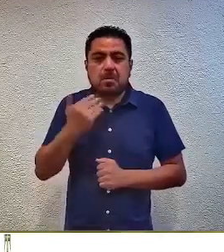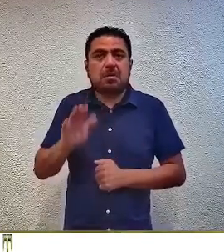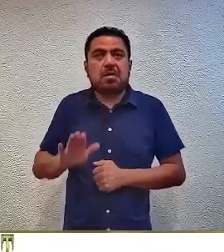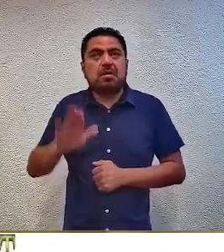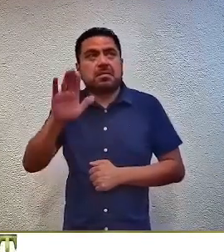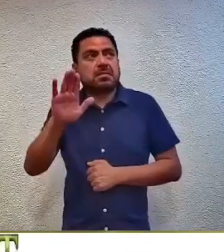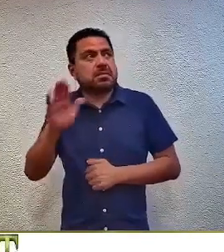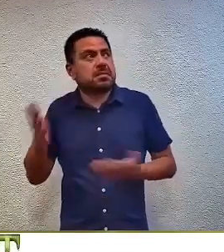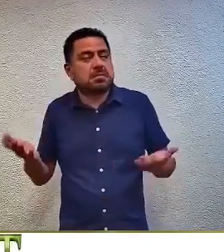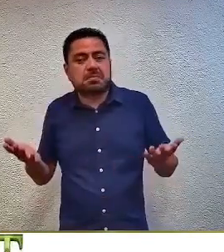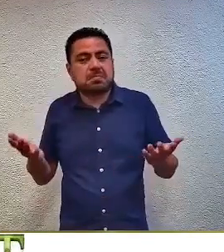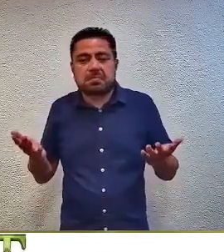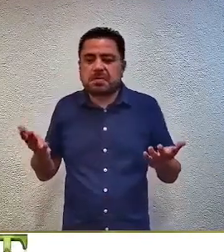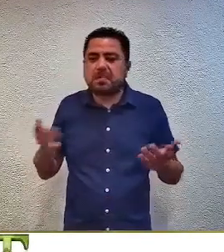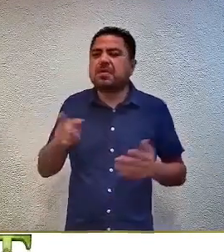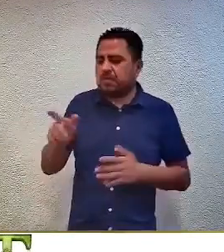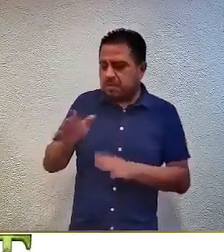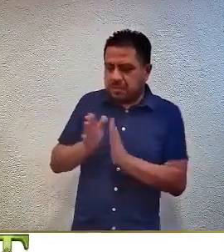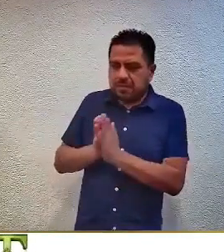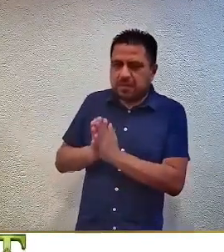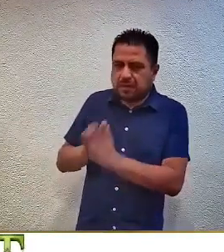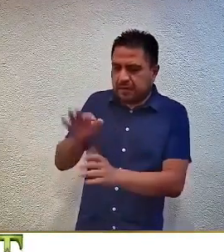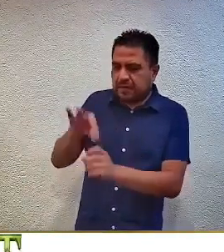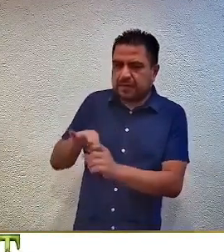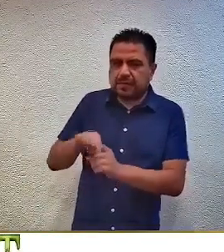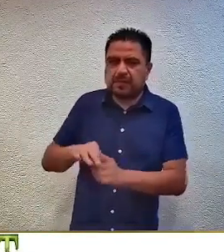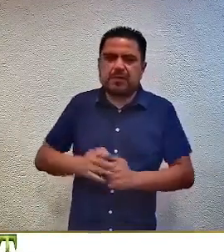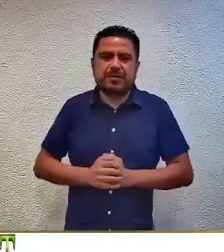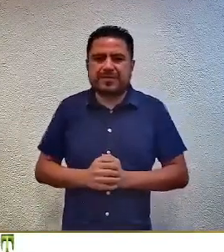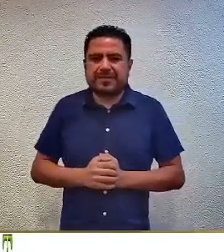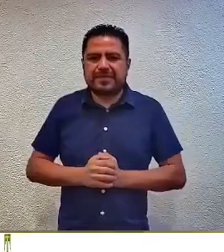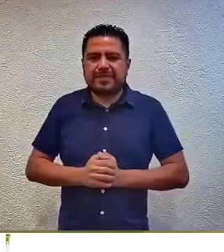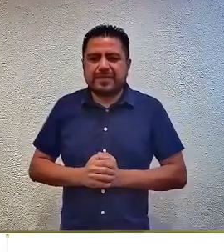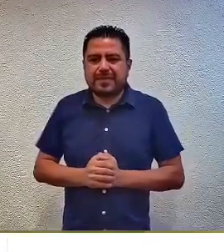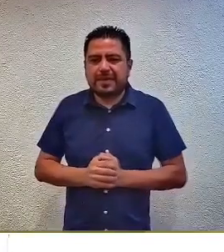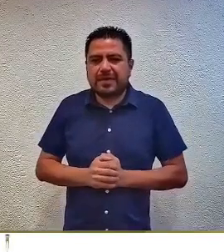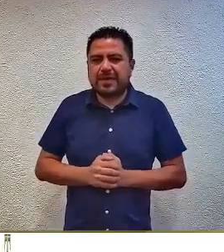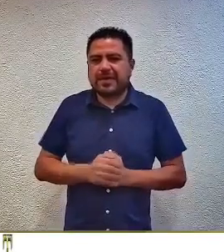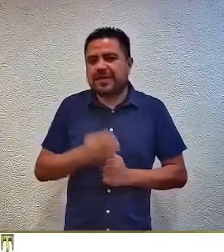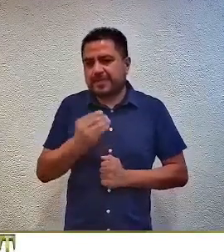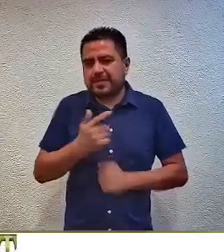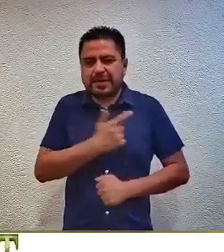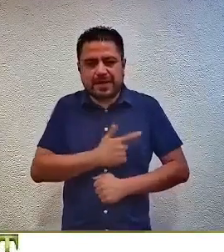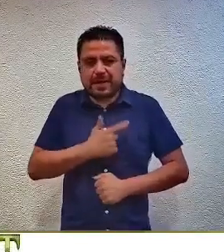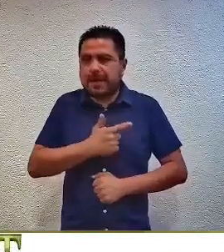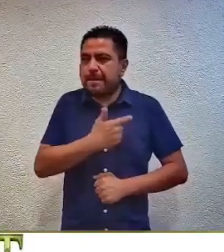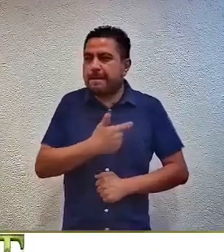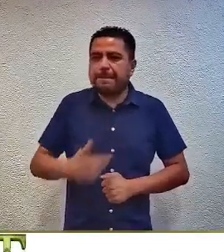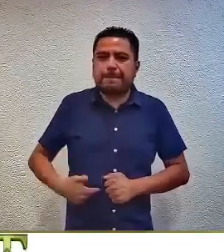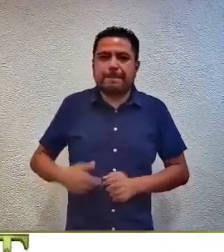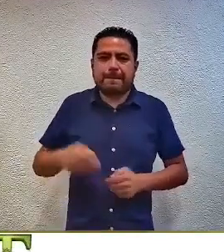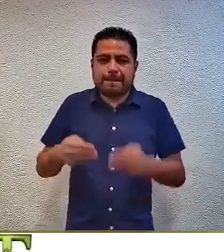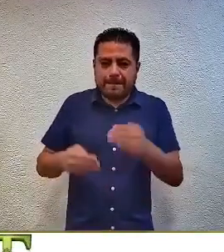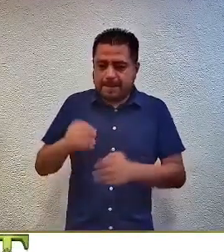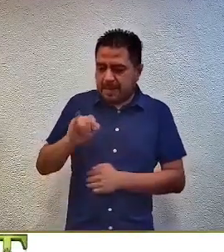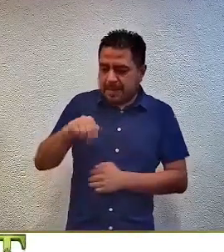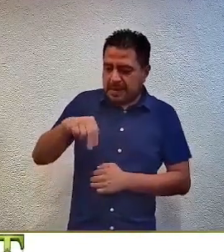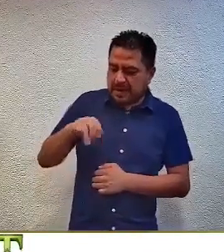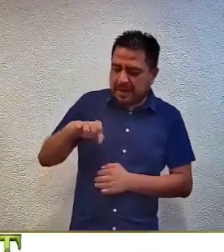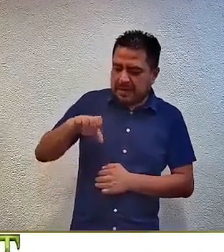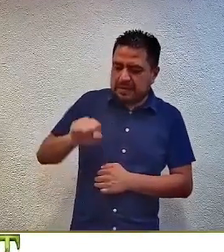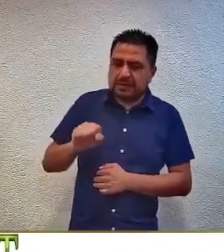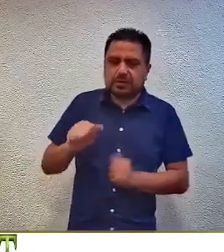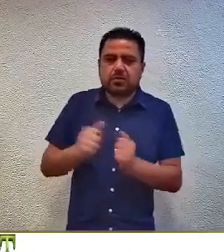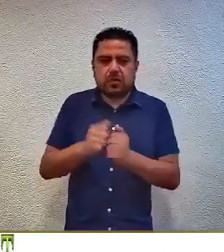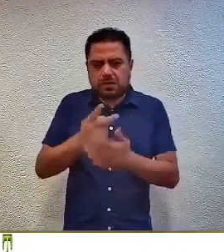al respecto, secretario, tome la votación, por favor. Con su autorización, magistrada presidenta, magistrado José Inés Betancur Salgado. Con